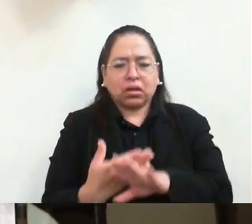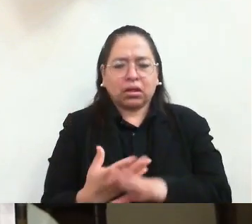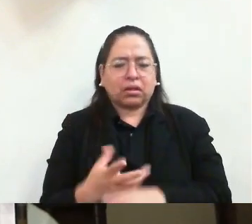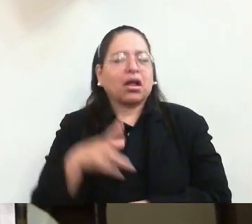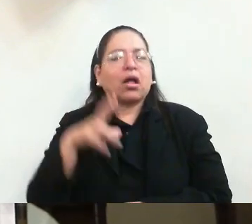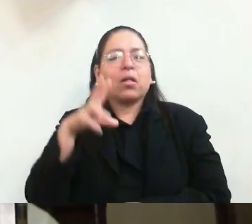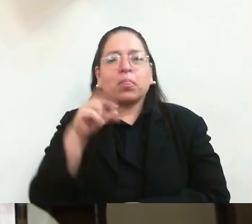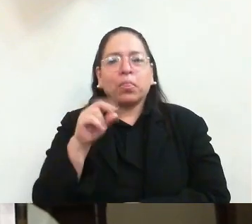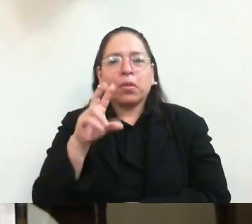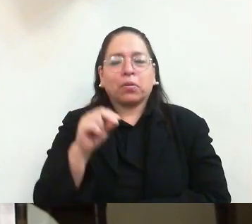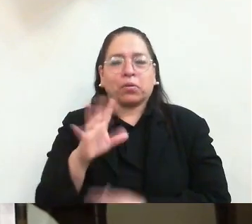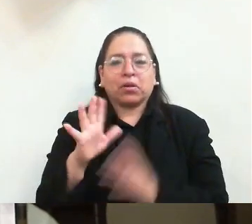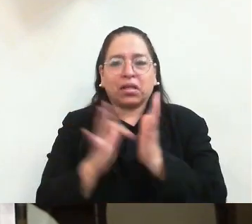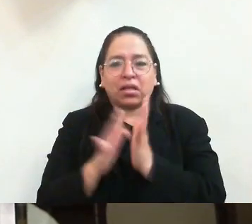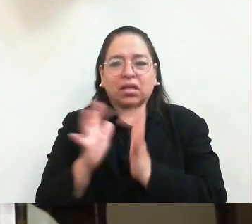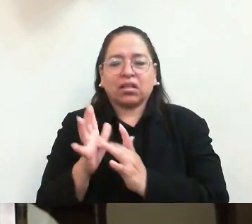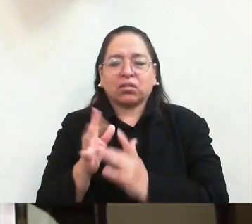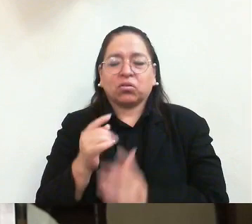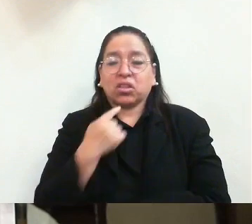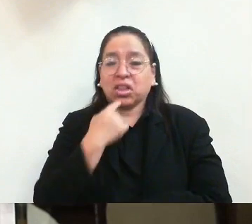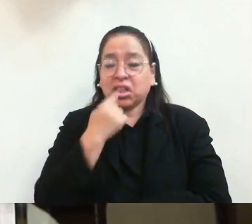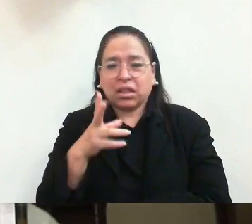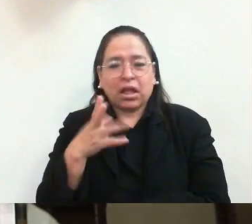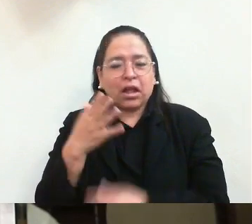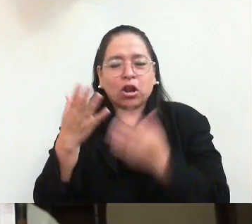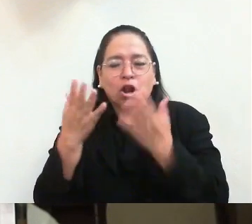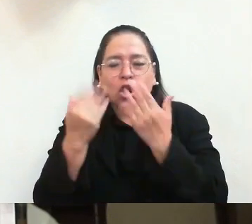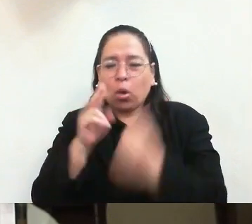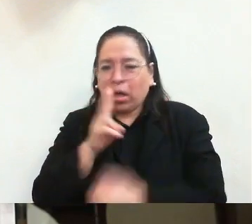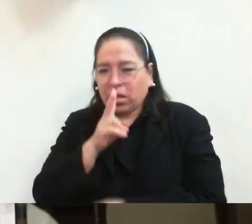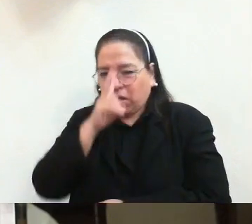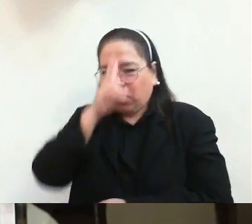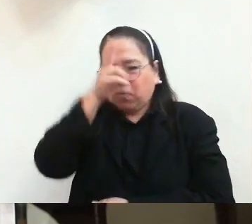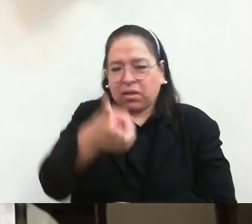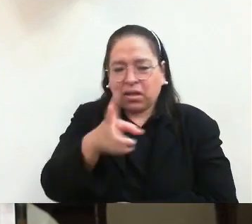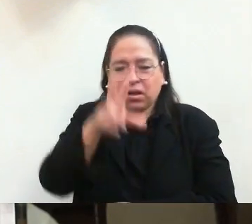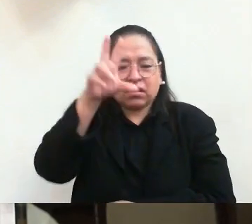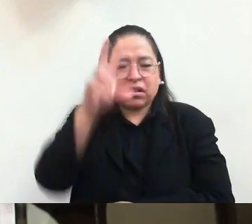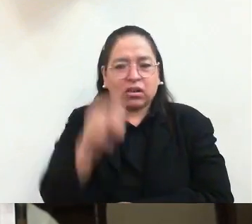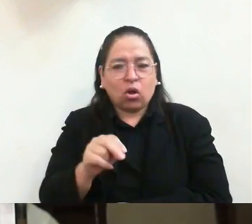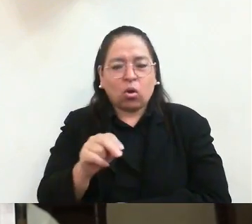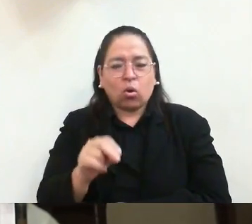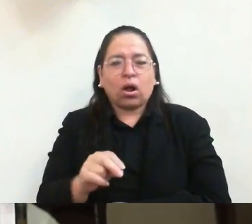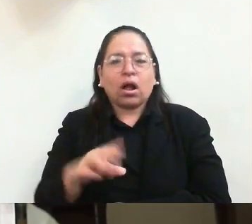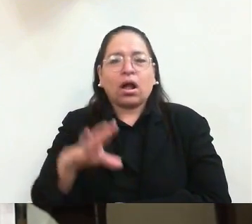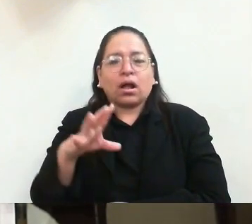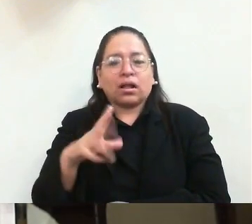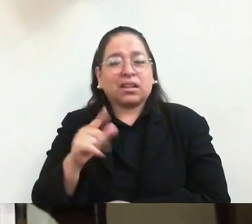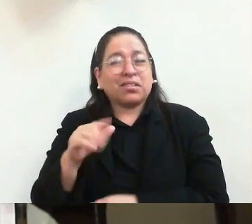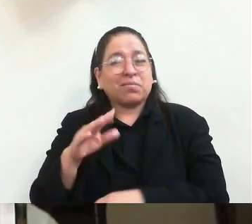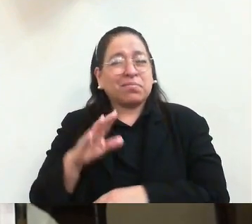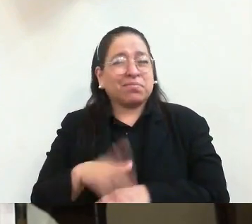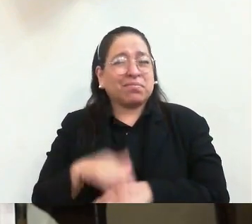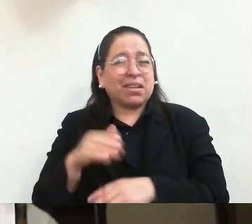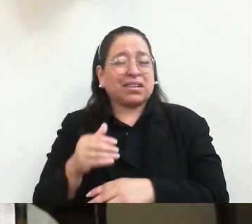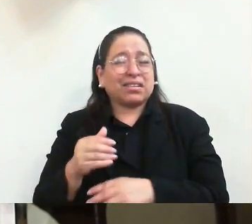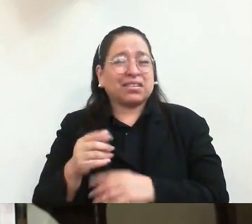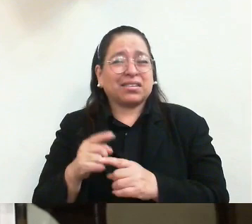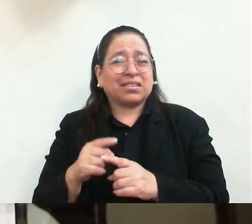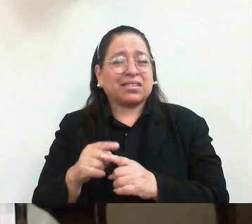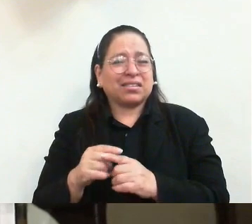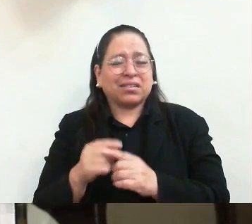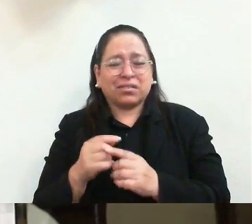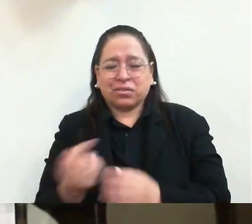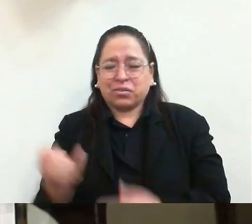basta retener la venganza es necesario ir más allá cuando le